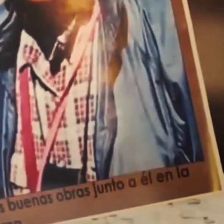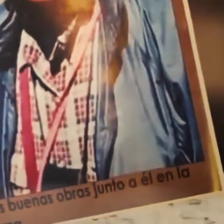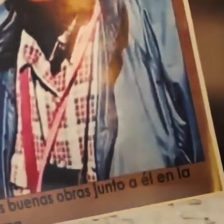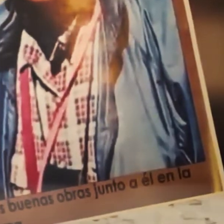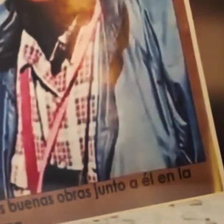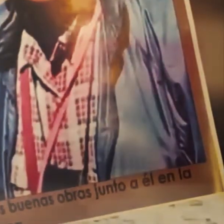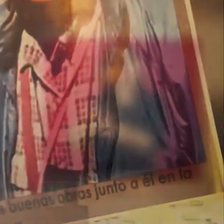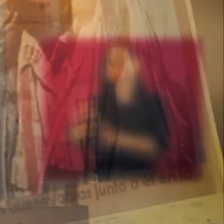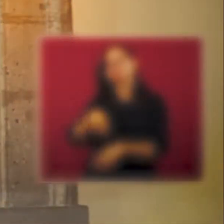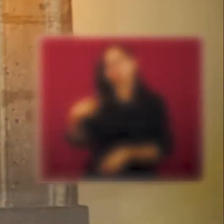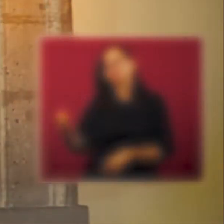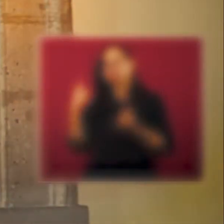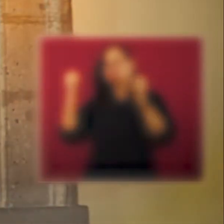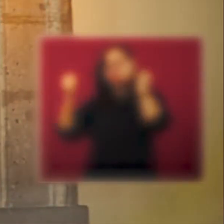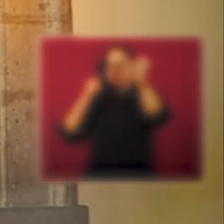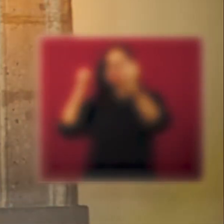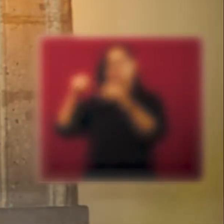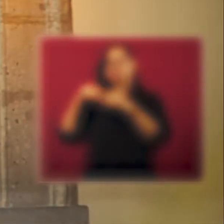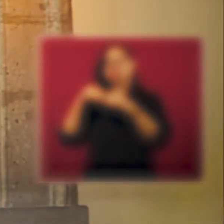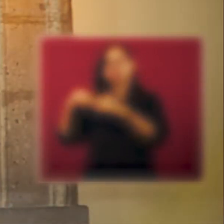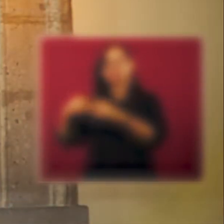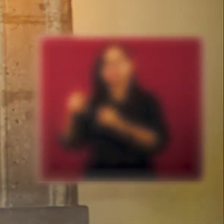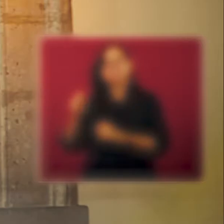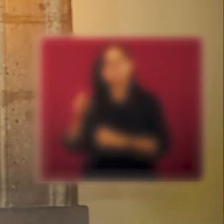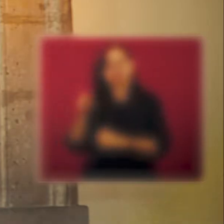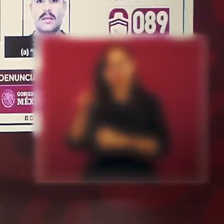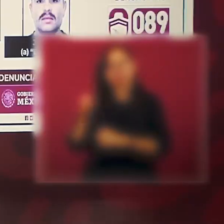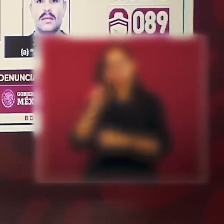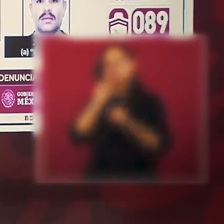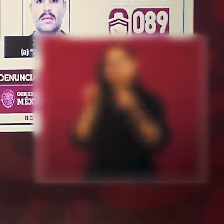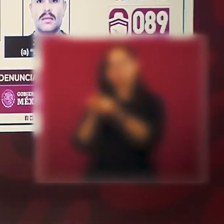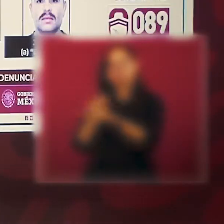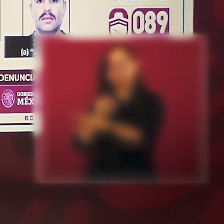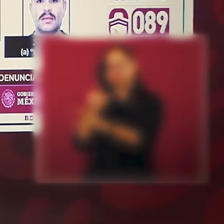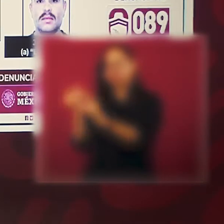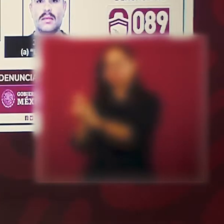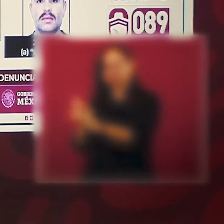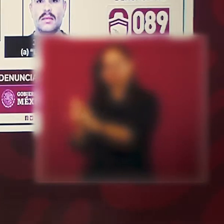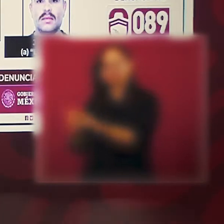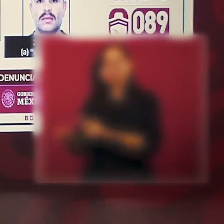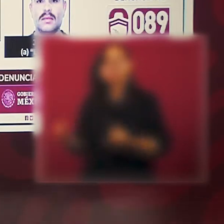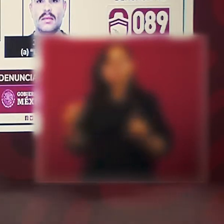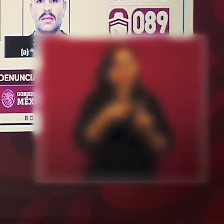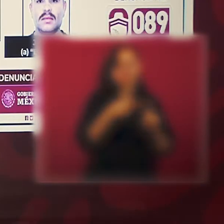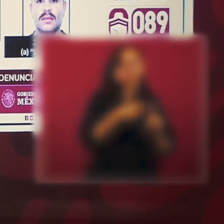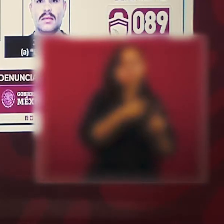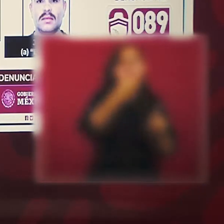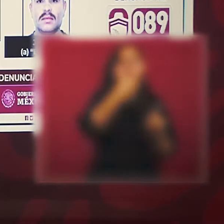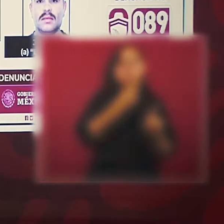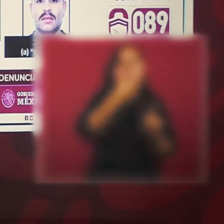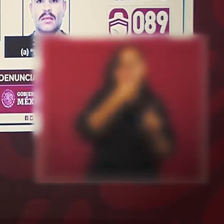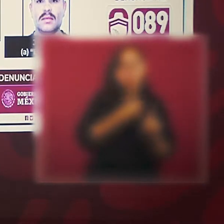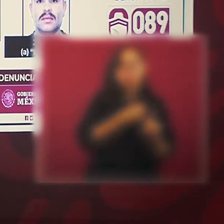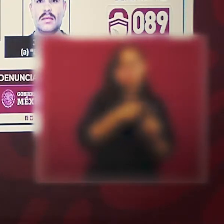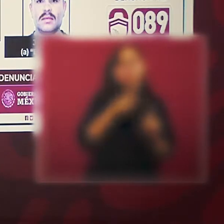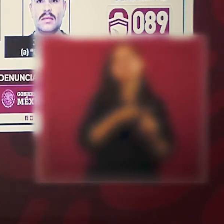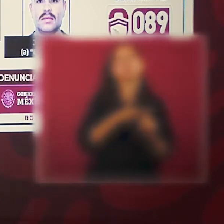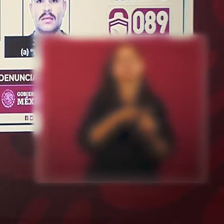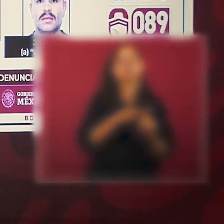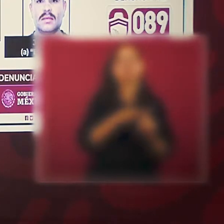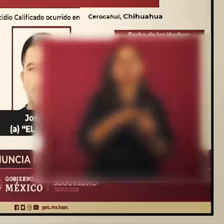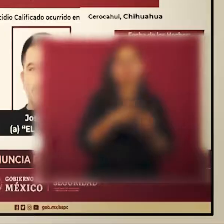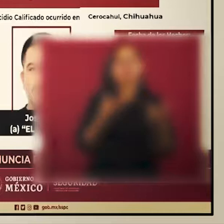turistas Pedro Palma. El subsecretario de Seguridad Pública de la Secretaría de Seguridad y Protección Ciudadana, Ricardo Mejía